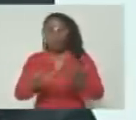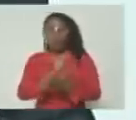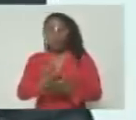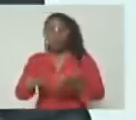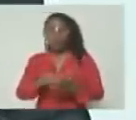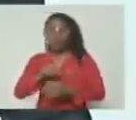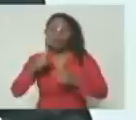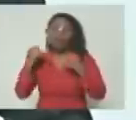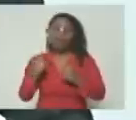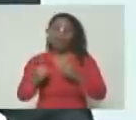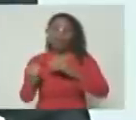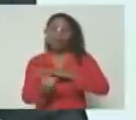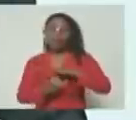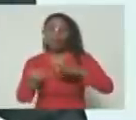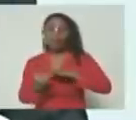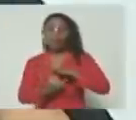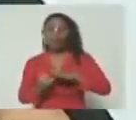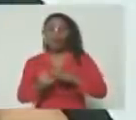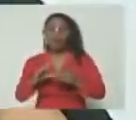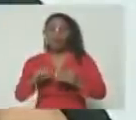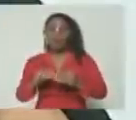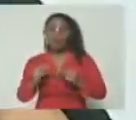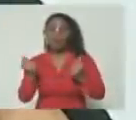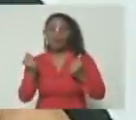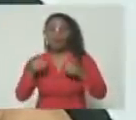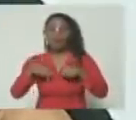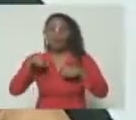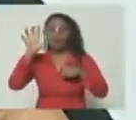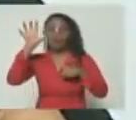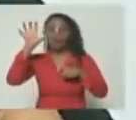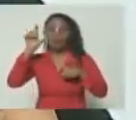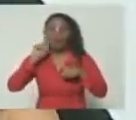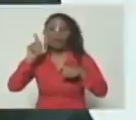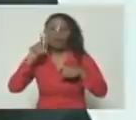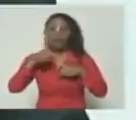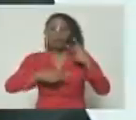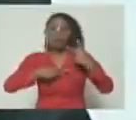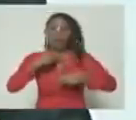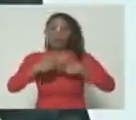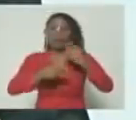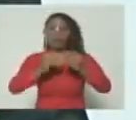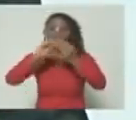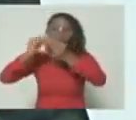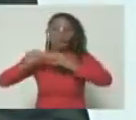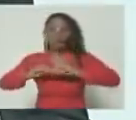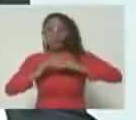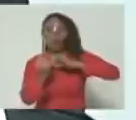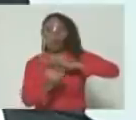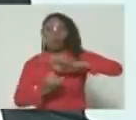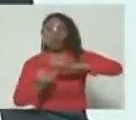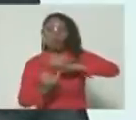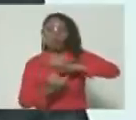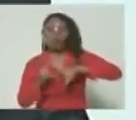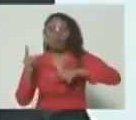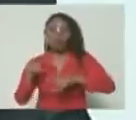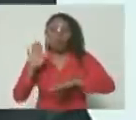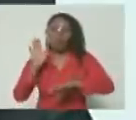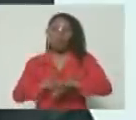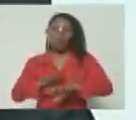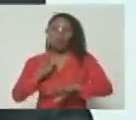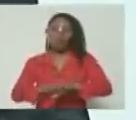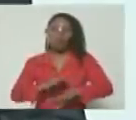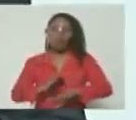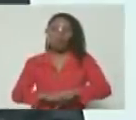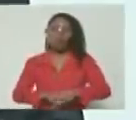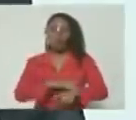la institucionalidad desaparecía del país. Ese proceso de reinstitucionalización fue un propósito